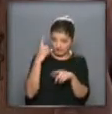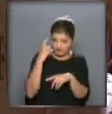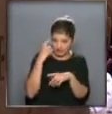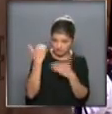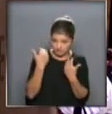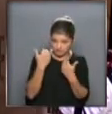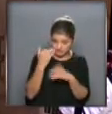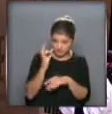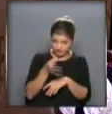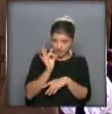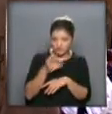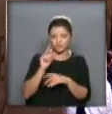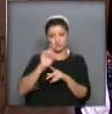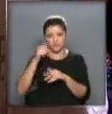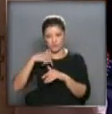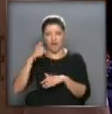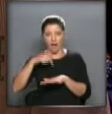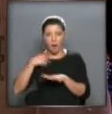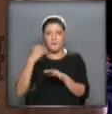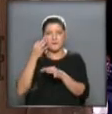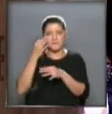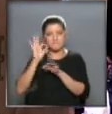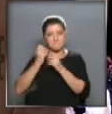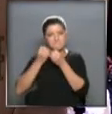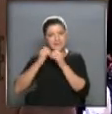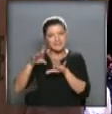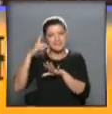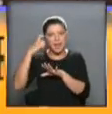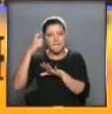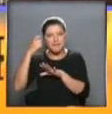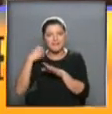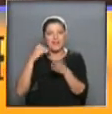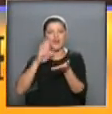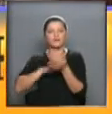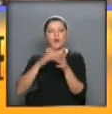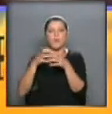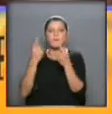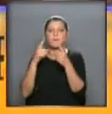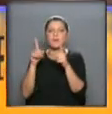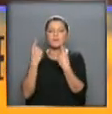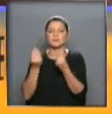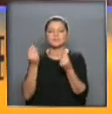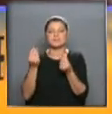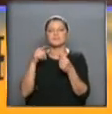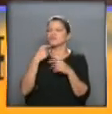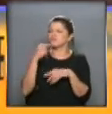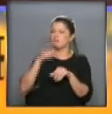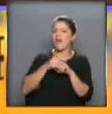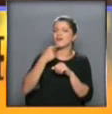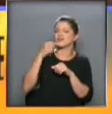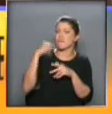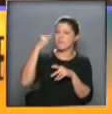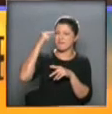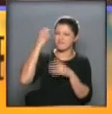mucho ahora. Ah, mirá. Es más, mi formación es técnica. ¿Cuál es el asistente? Yo siempre no conozco